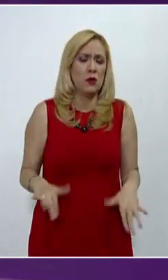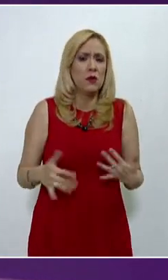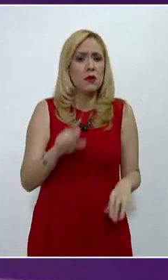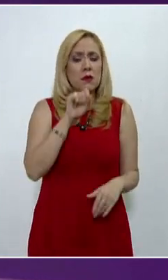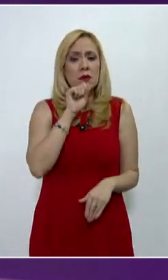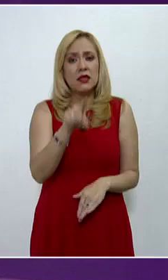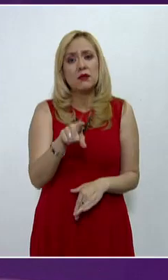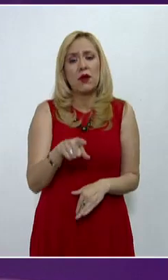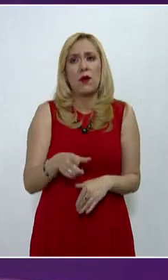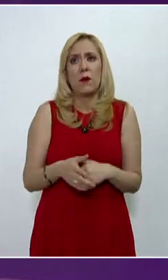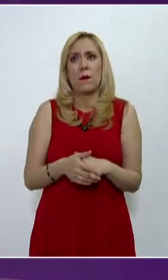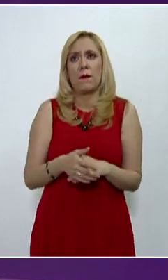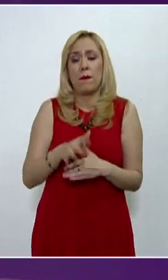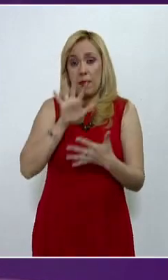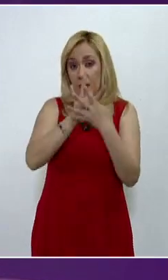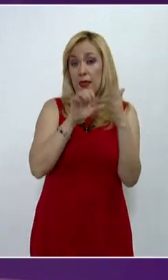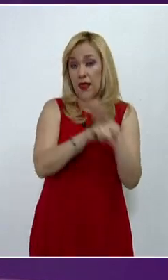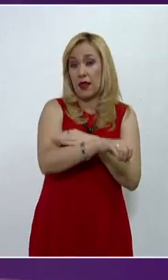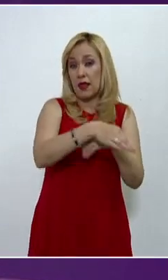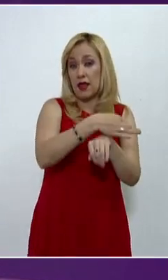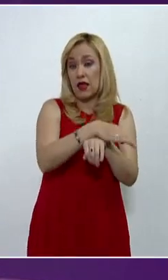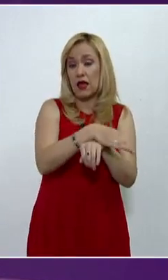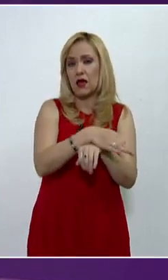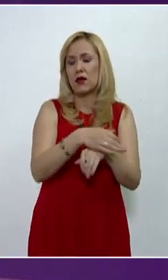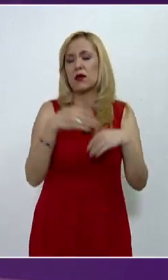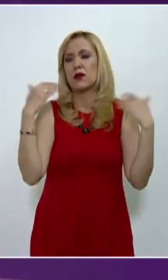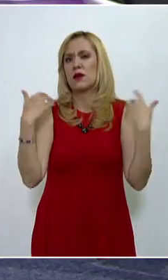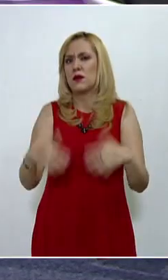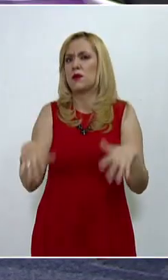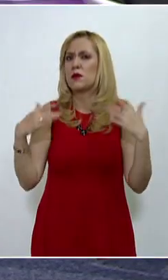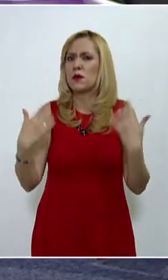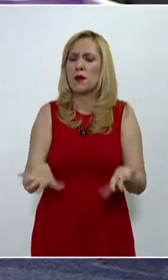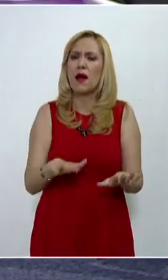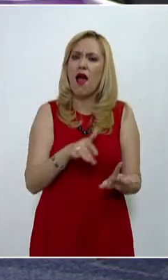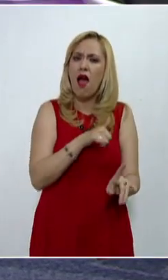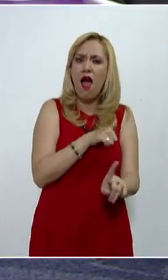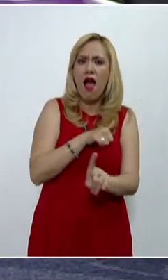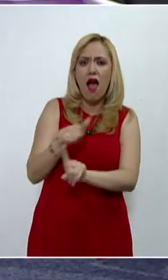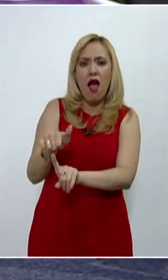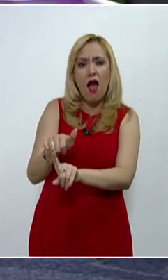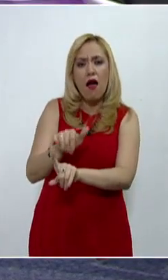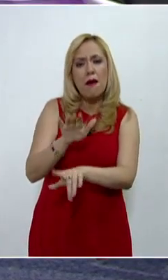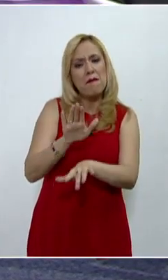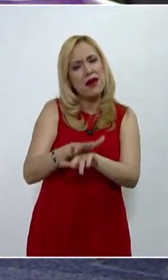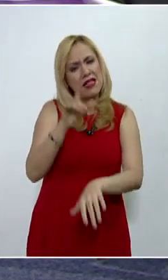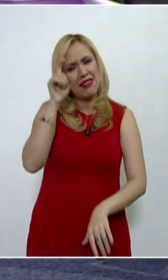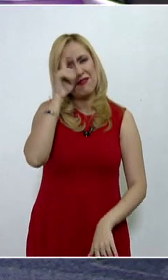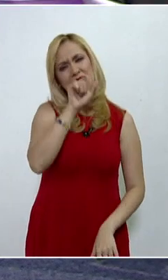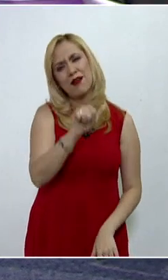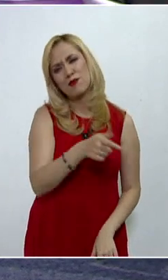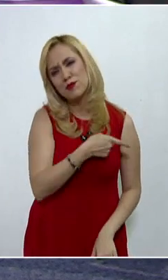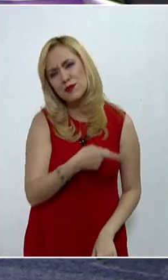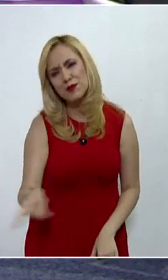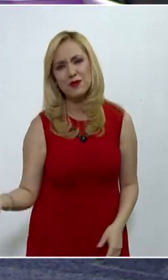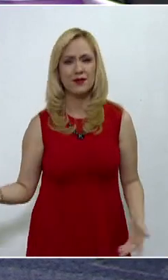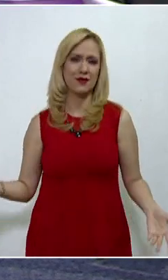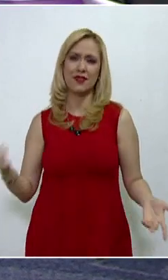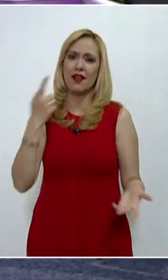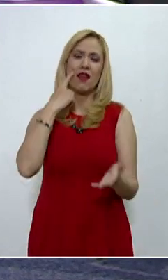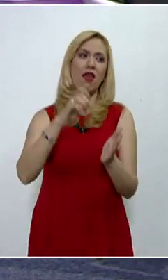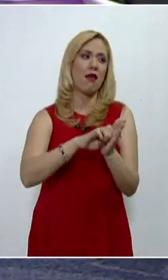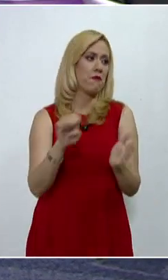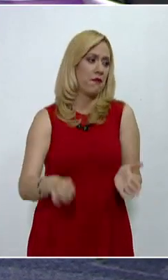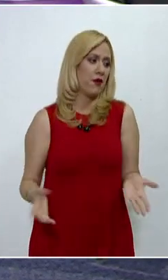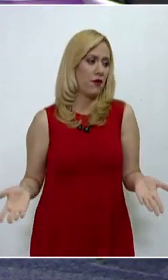lo que vemos es que la prisión preventiva afecta especialmente a ciertos grupos vulnerables, ¿no? Por ejemplo, tenemos ahí